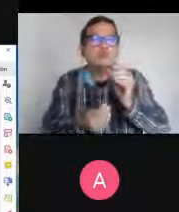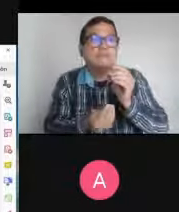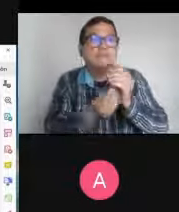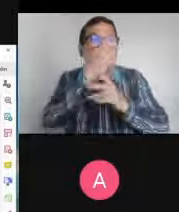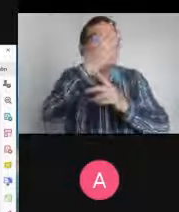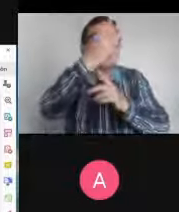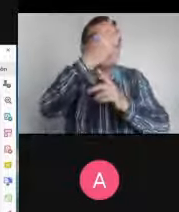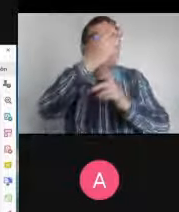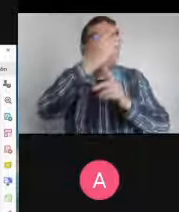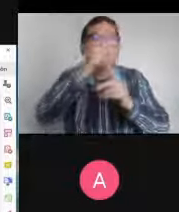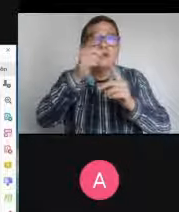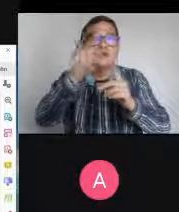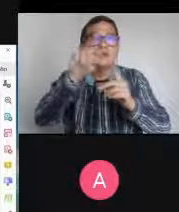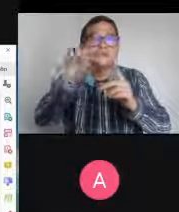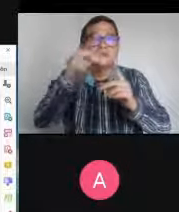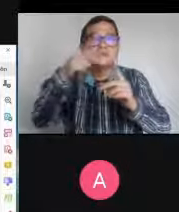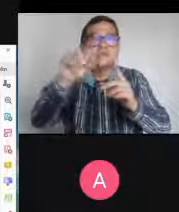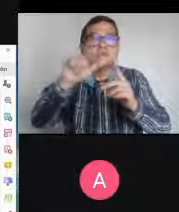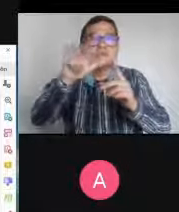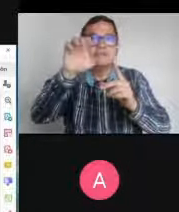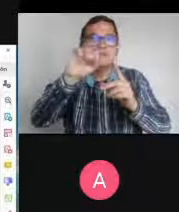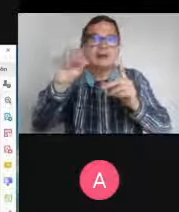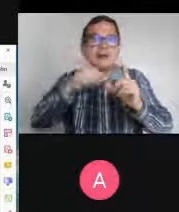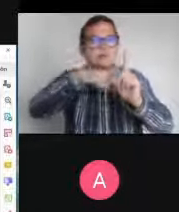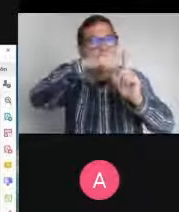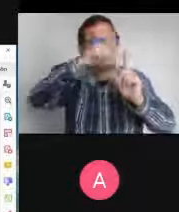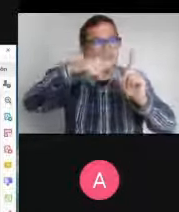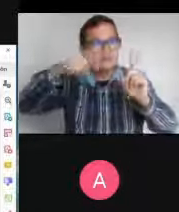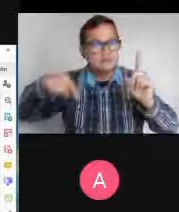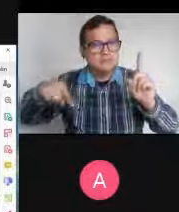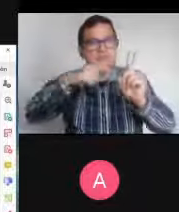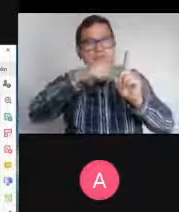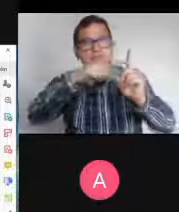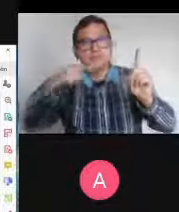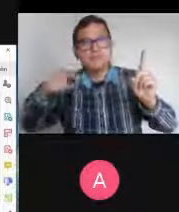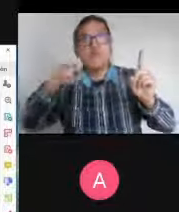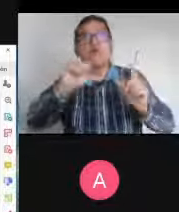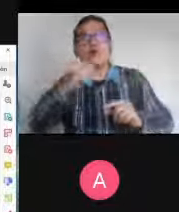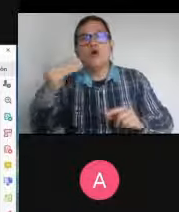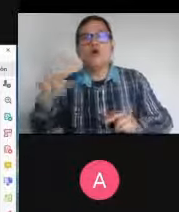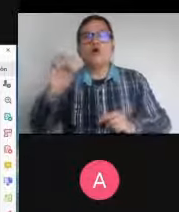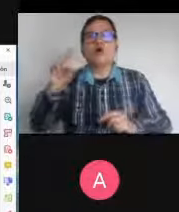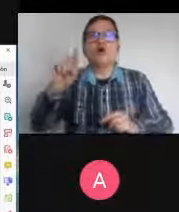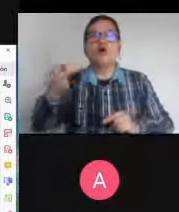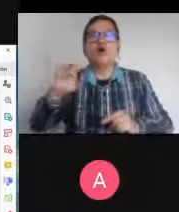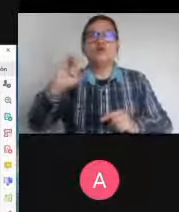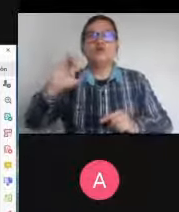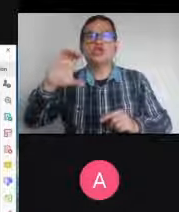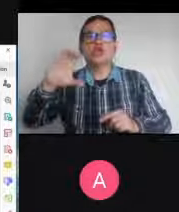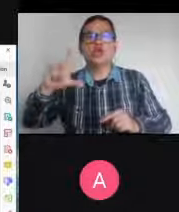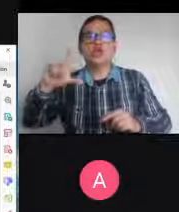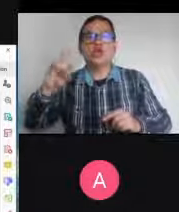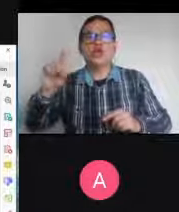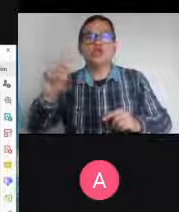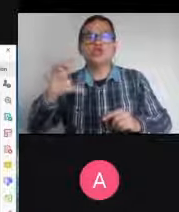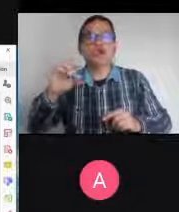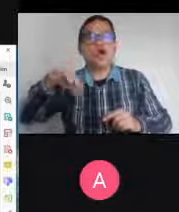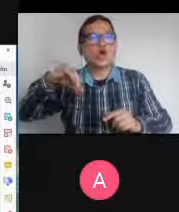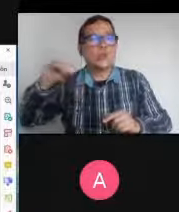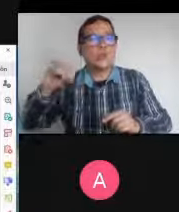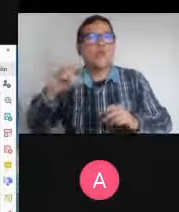el osciloscopio. El segundo, pues, es aprender a medir voltajes y frecuencia con el osciloscopio.